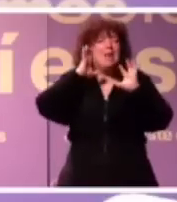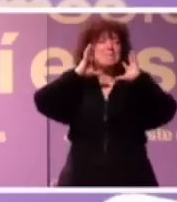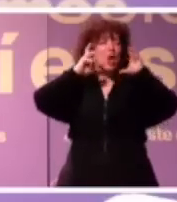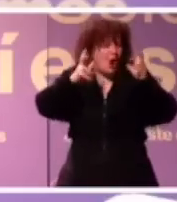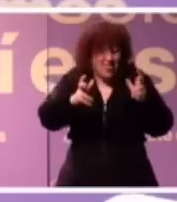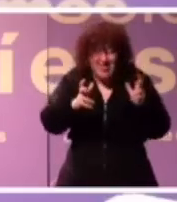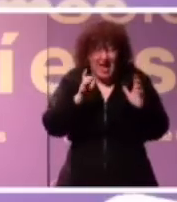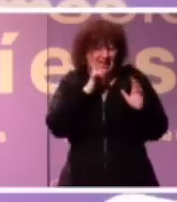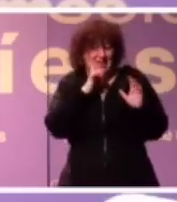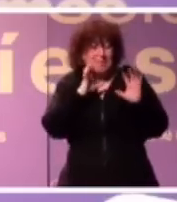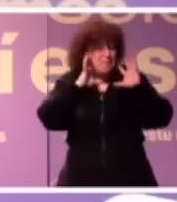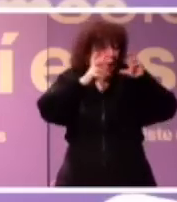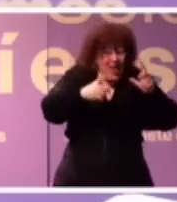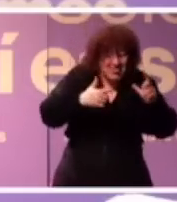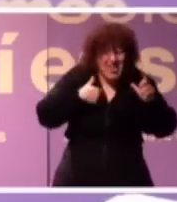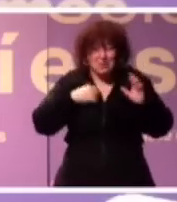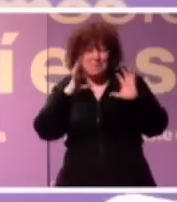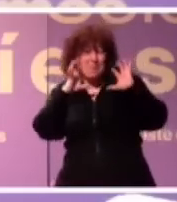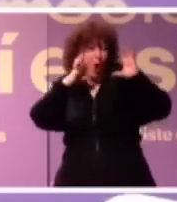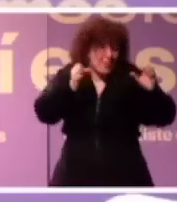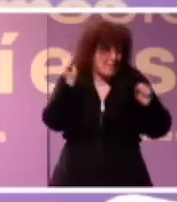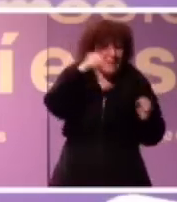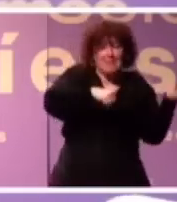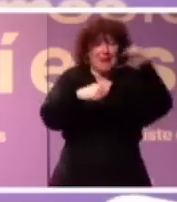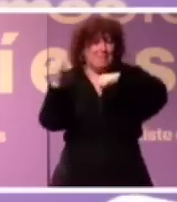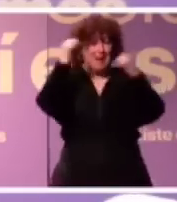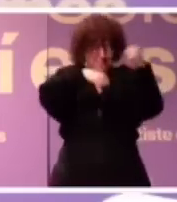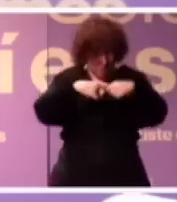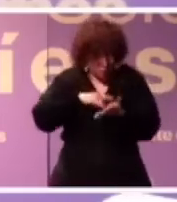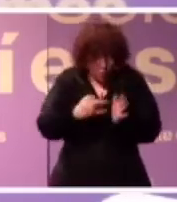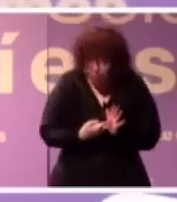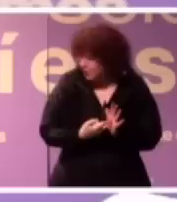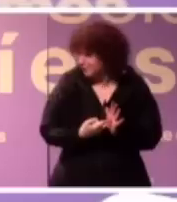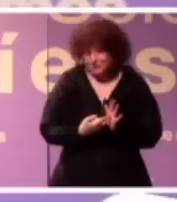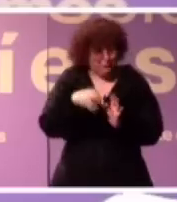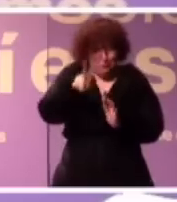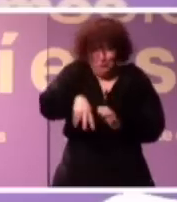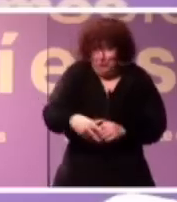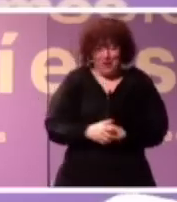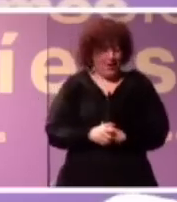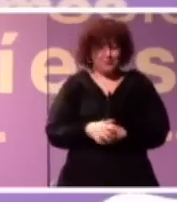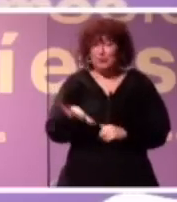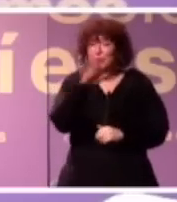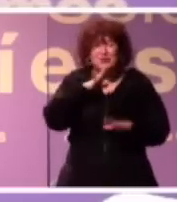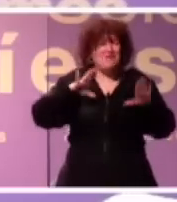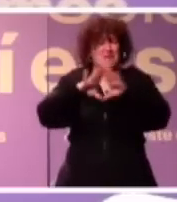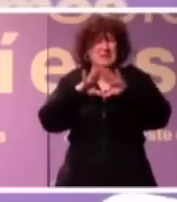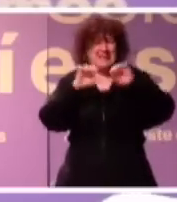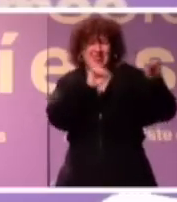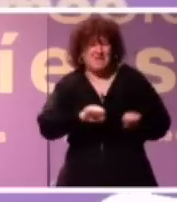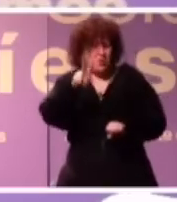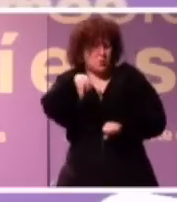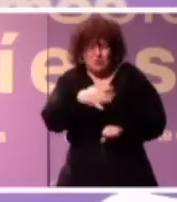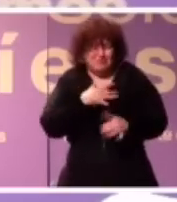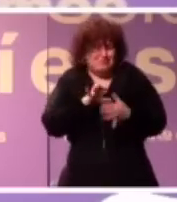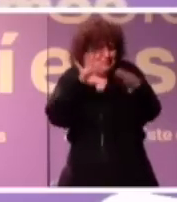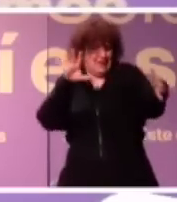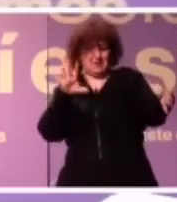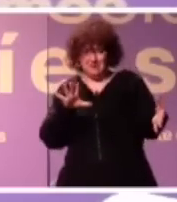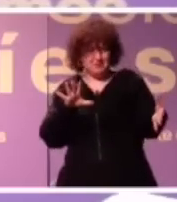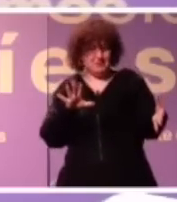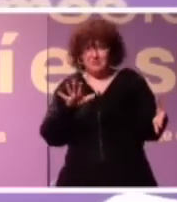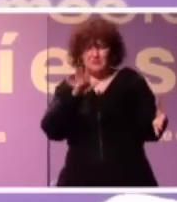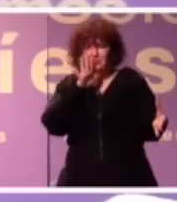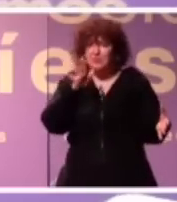arreglado la violencia con más violencia y el feminismo nunca ha sido positivista por esto Porque además es una gran trampa